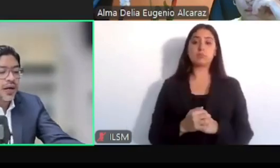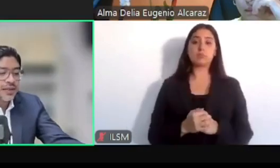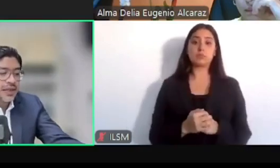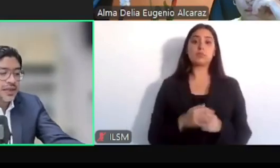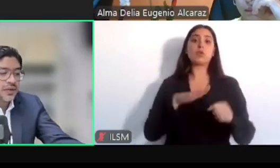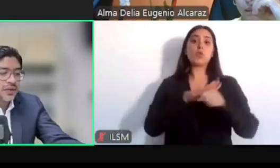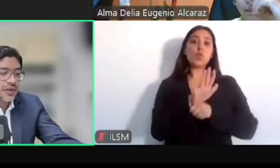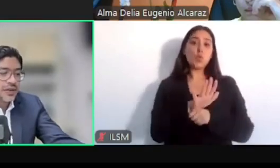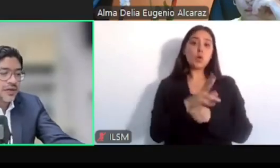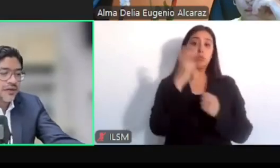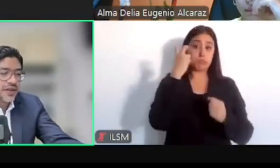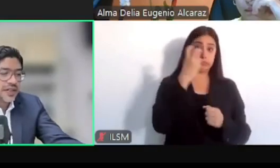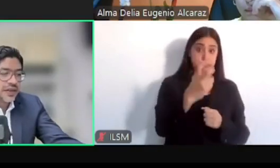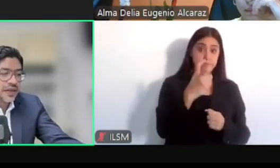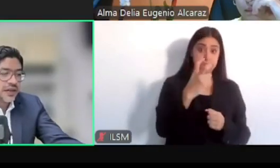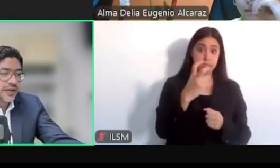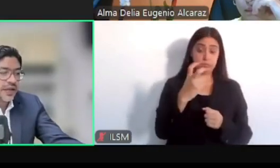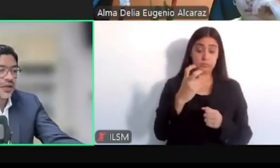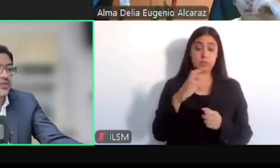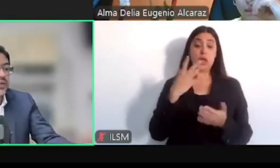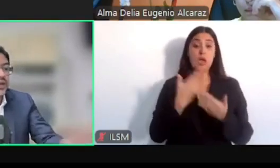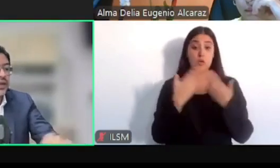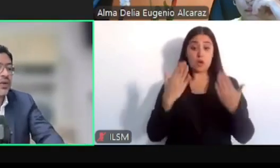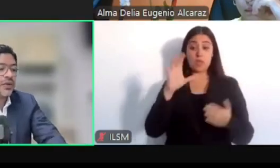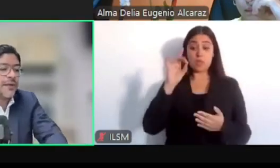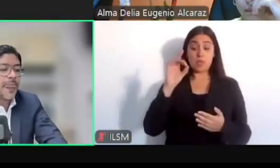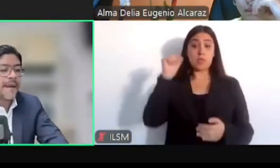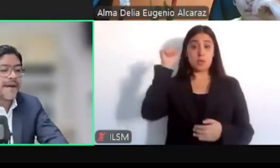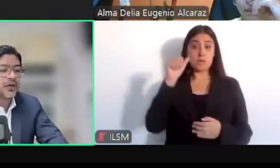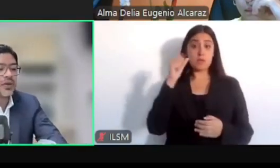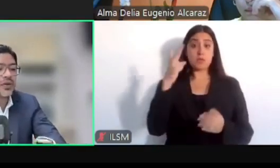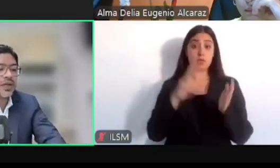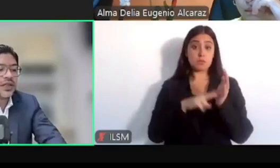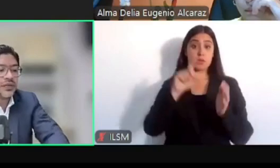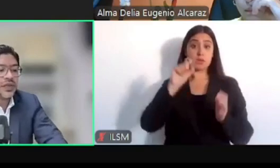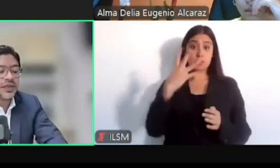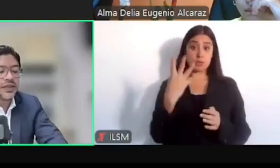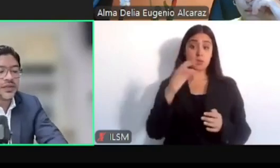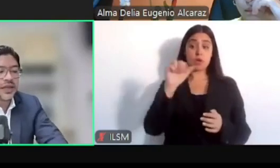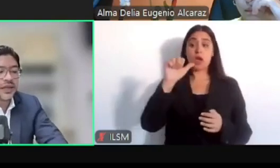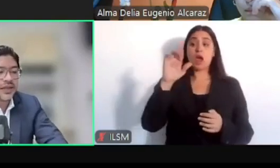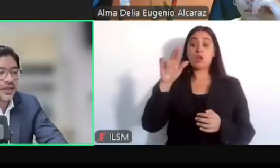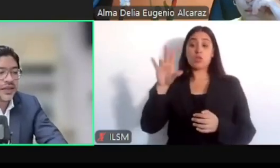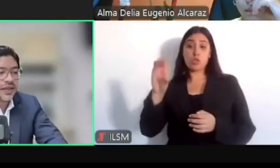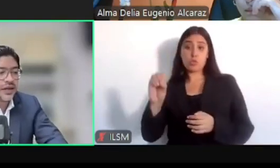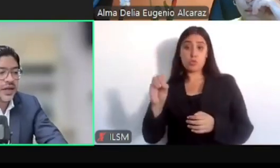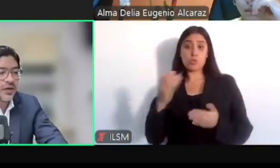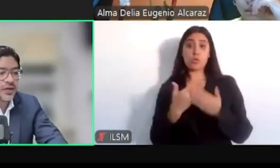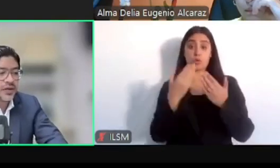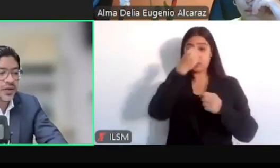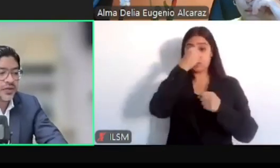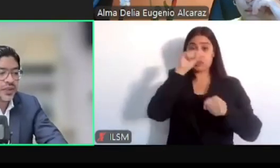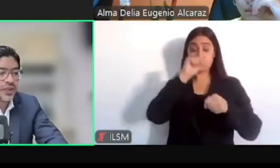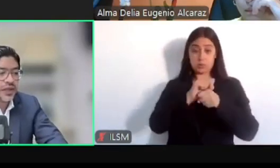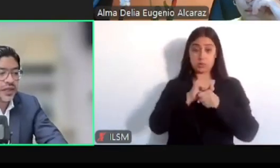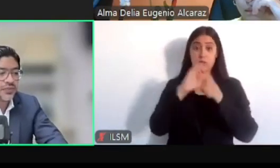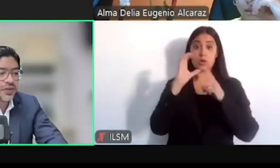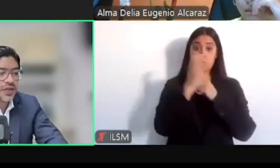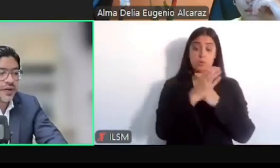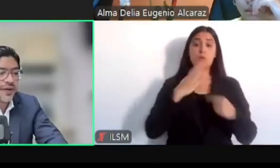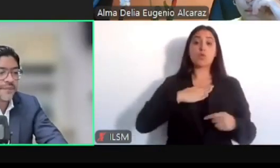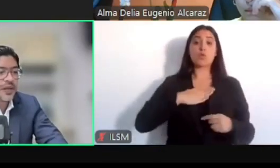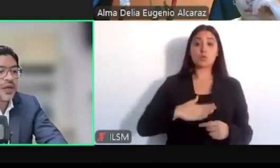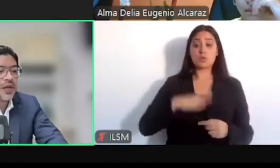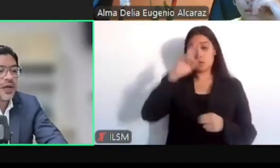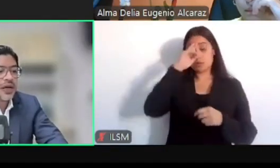cual así hizo toda vez que con fecha 30 de abril de 2024 Arturo Rodríguez Gutiérrez en su carácter de secretario de la comisión de Justicia